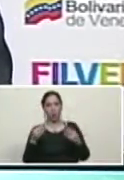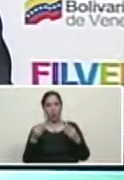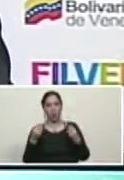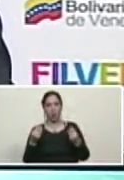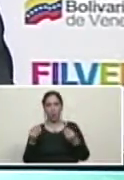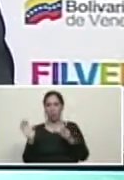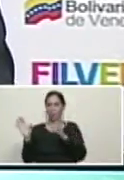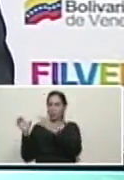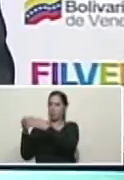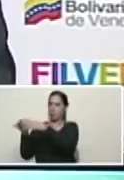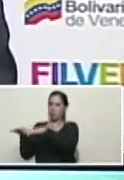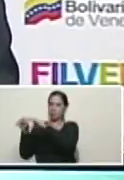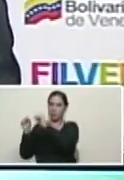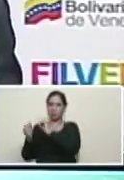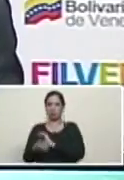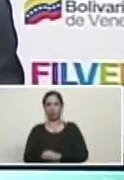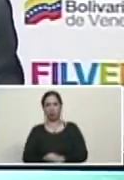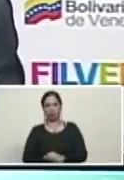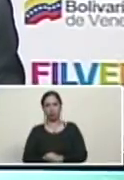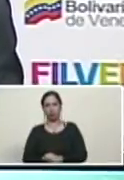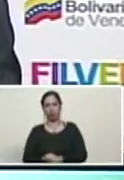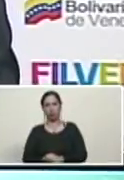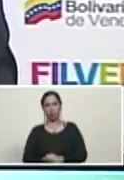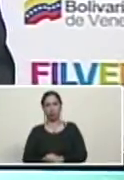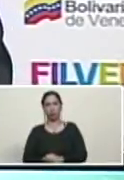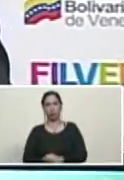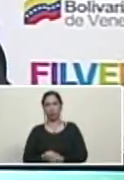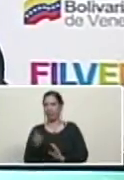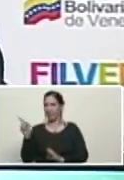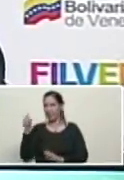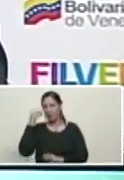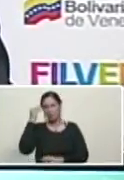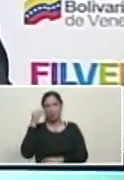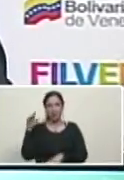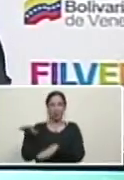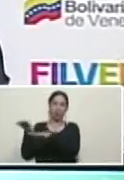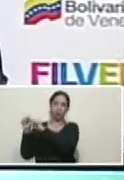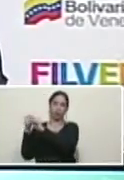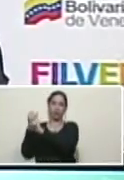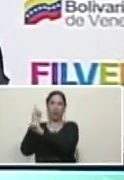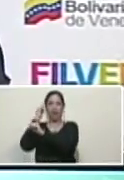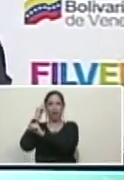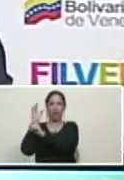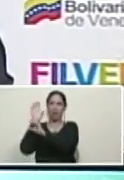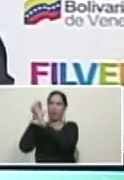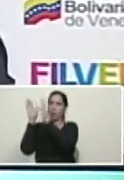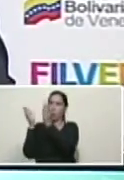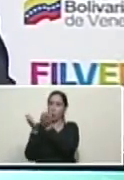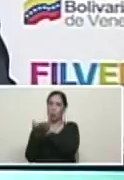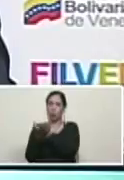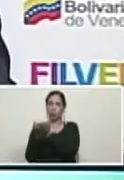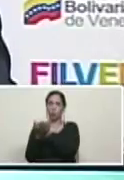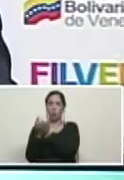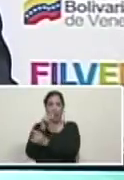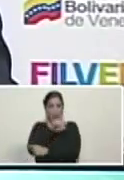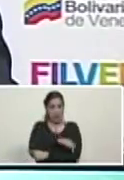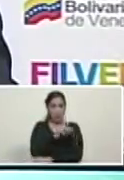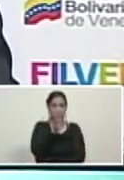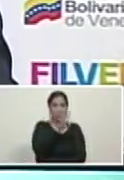a las formas de dominación imperialista, neocolonialista que existen en el mundo. Así que es muy bello que en